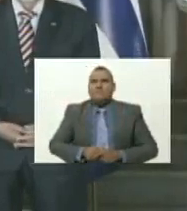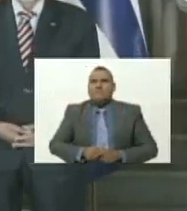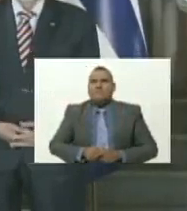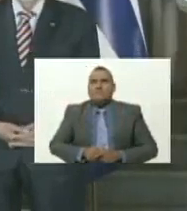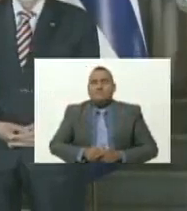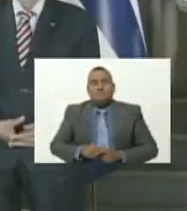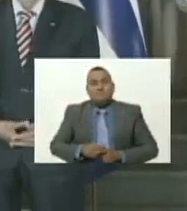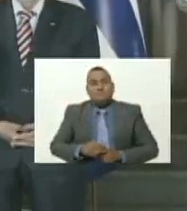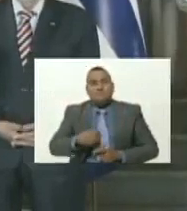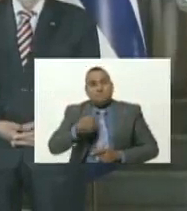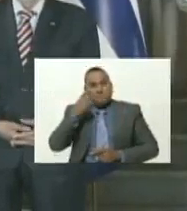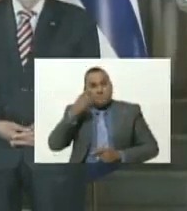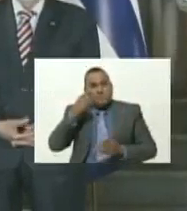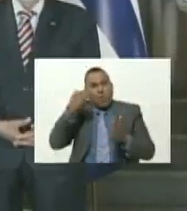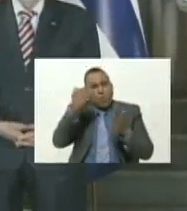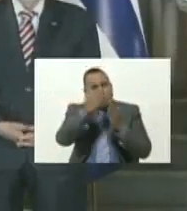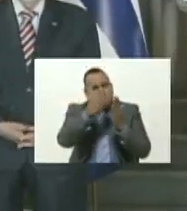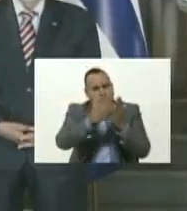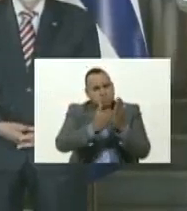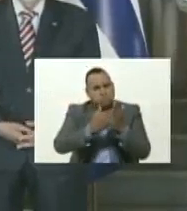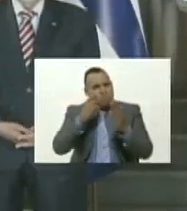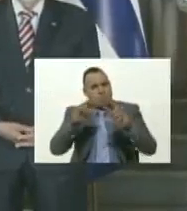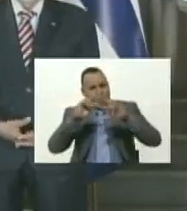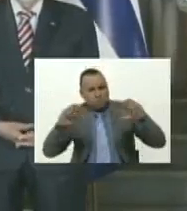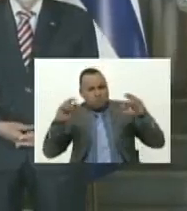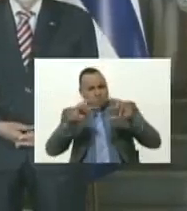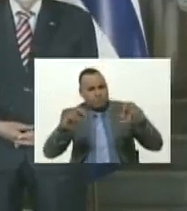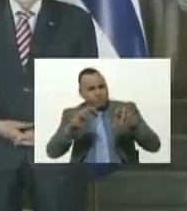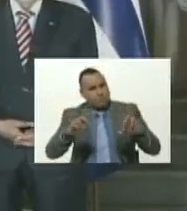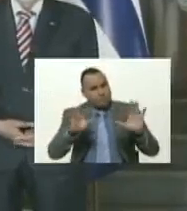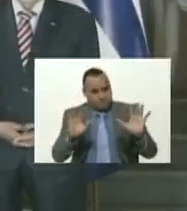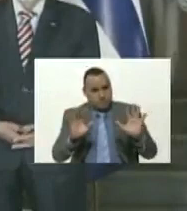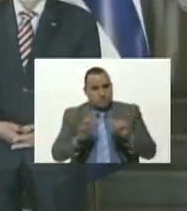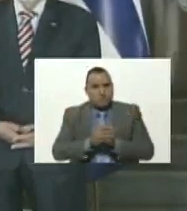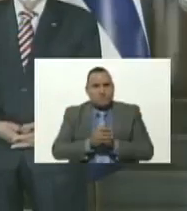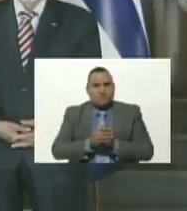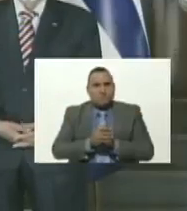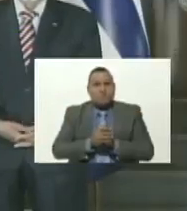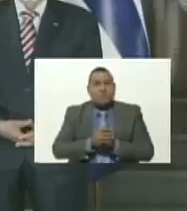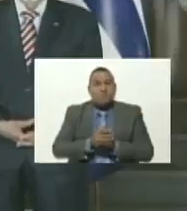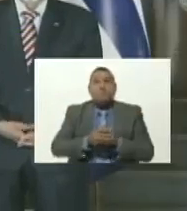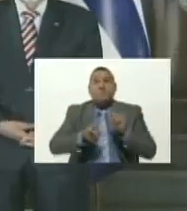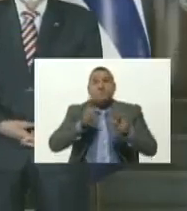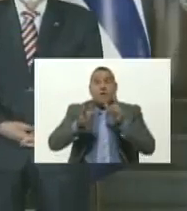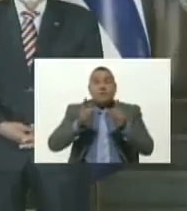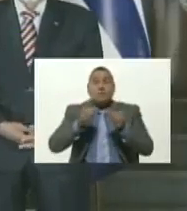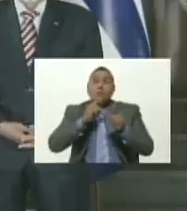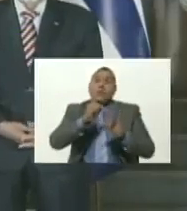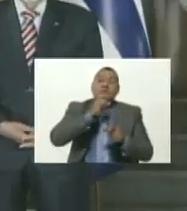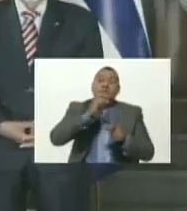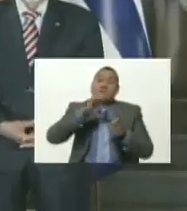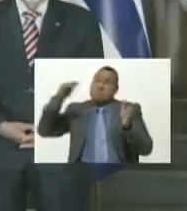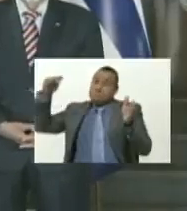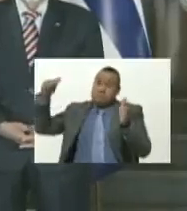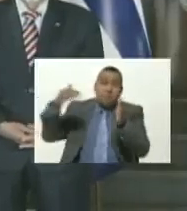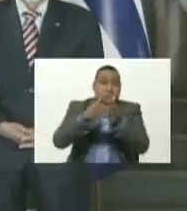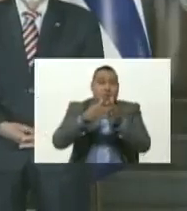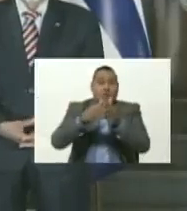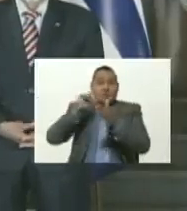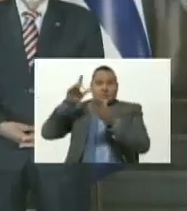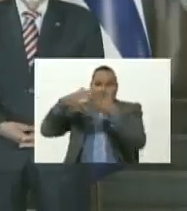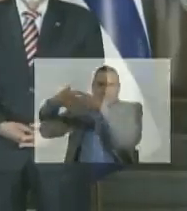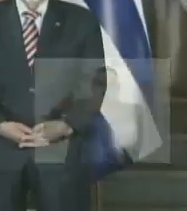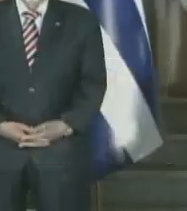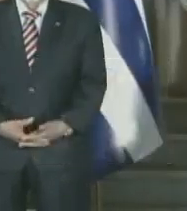Hemos revisado todos los planes, algunos que han sido afectados por las sanciones criminales del imperialismo